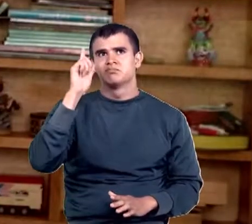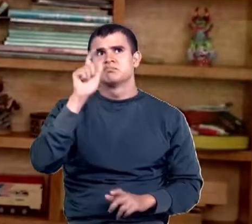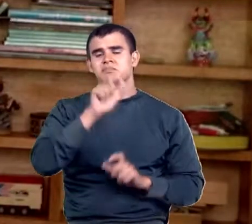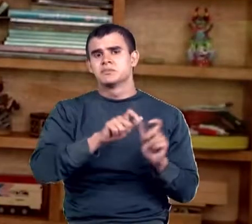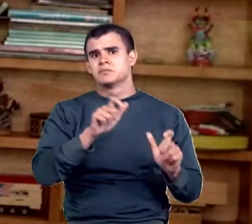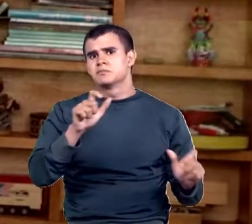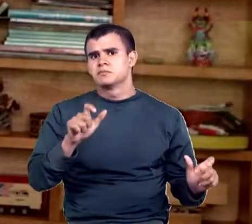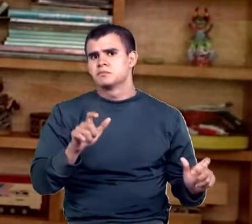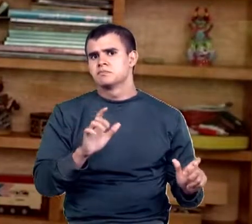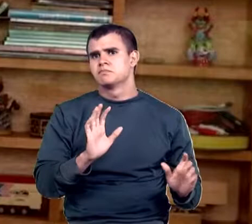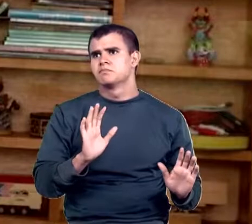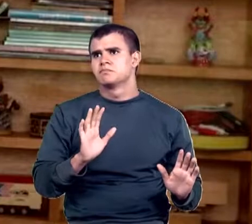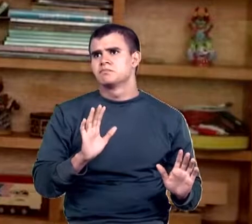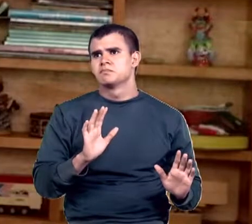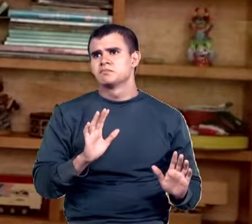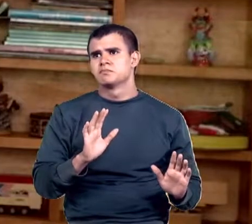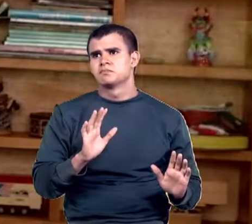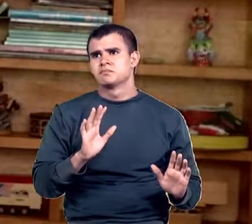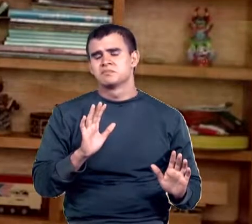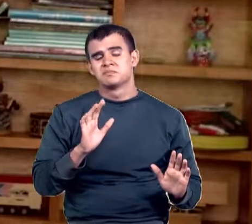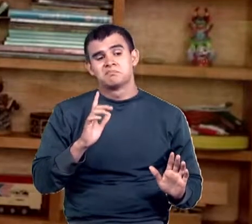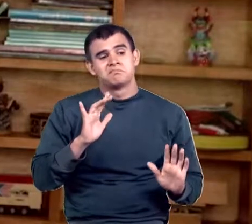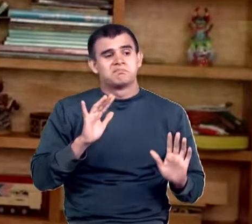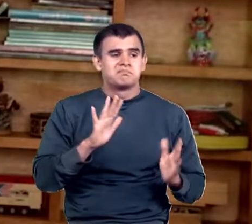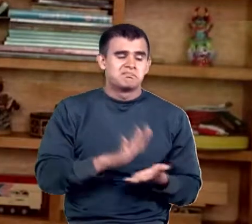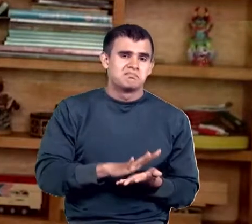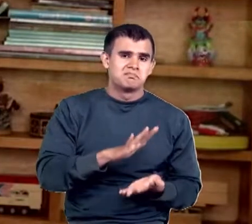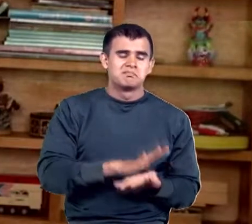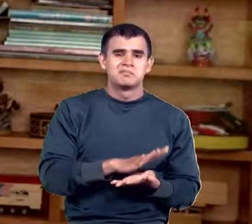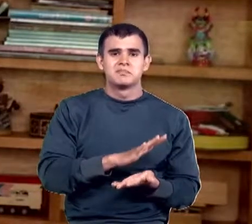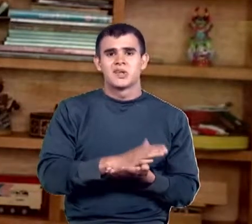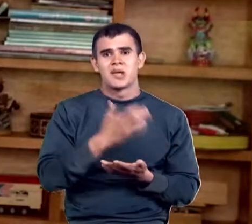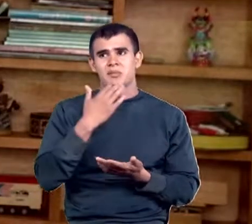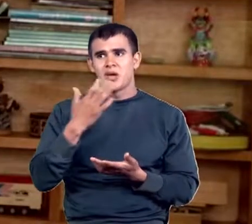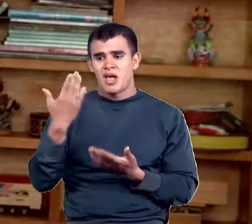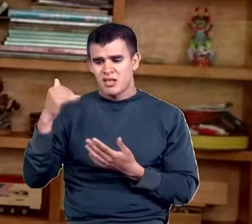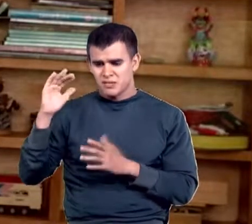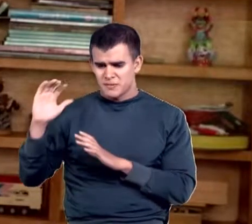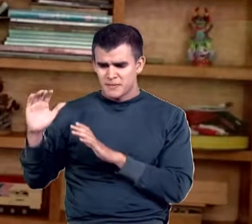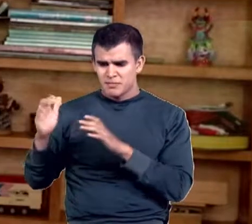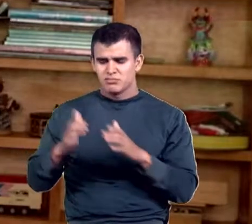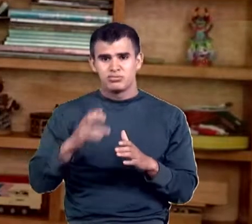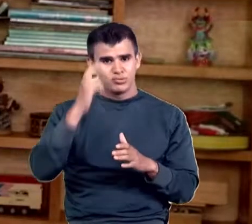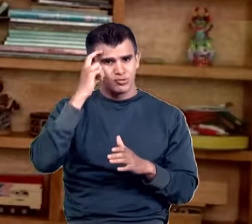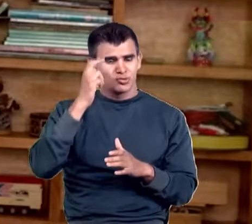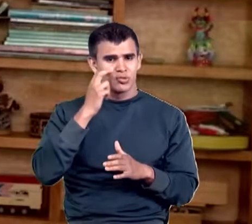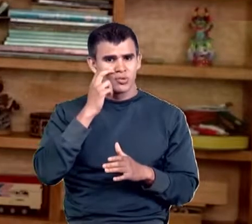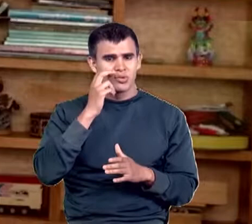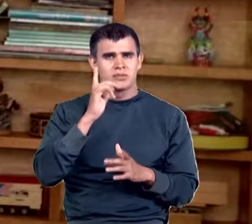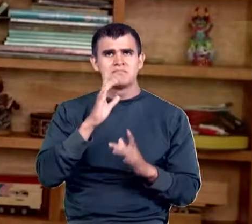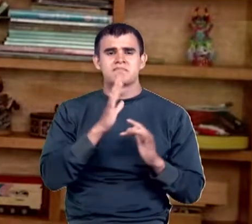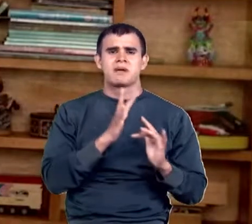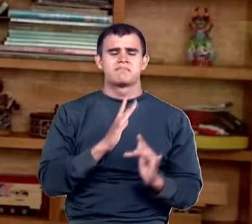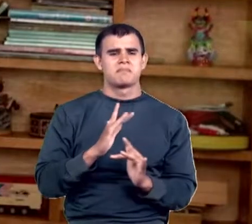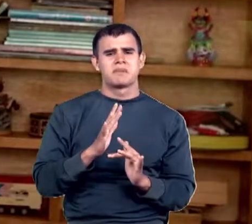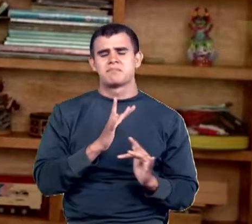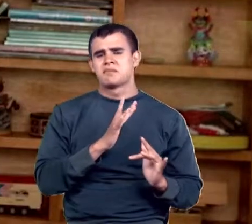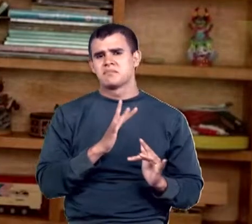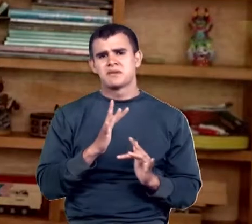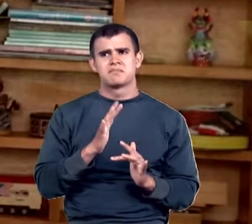una cosa ahí que... Venimos, por ejemplo, de una manifestación de los músicos de Chirimía del